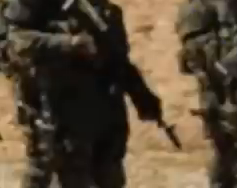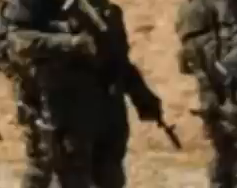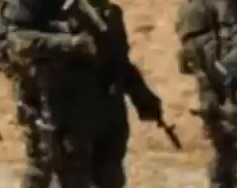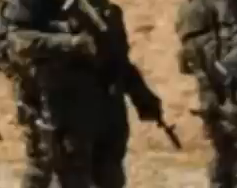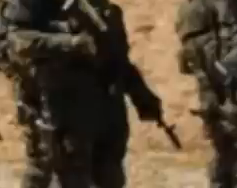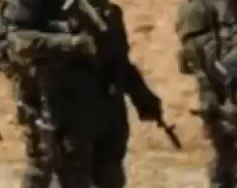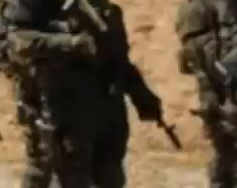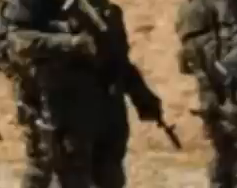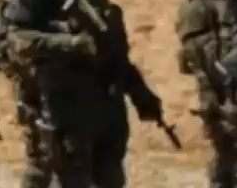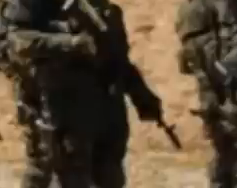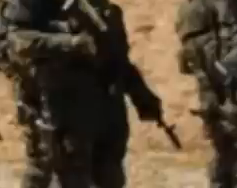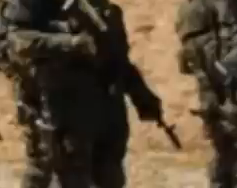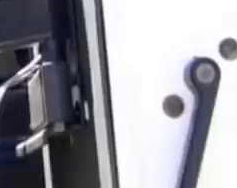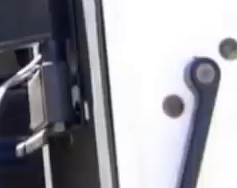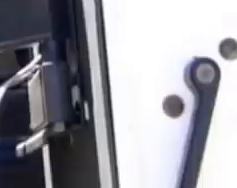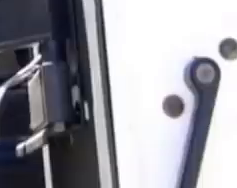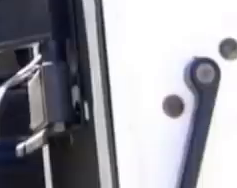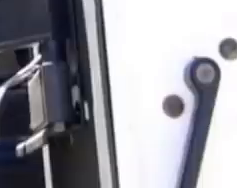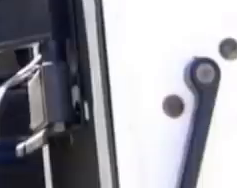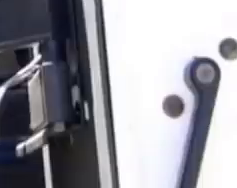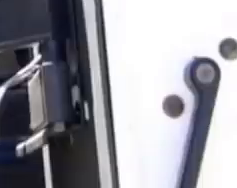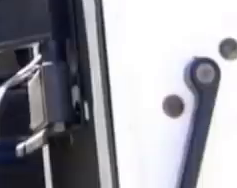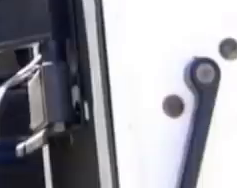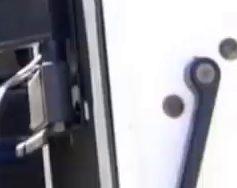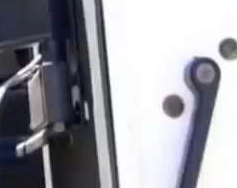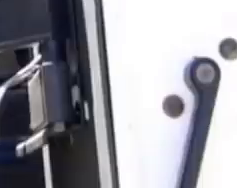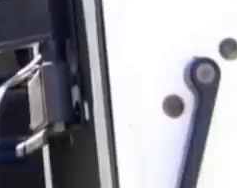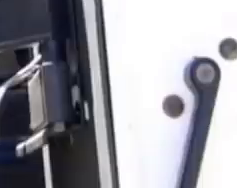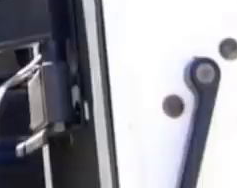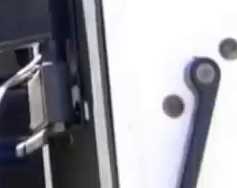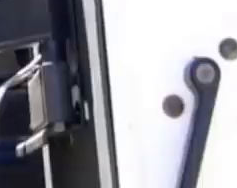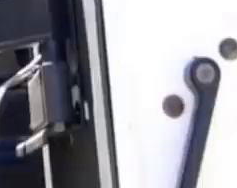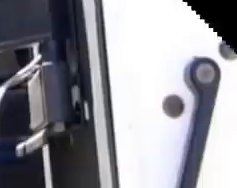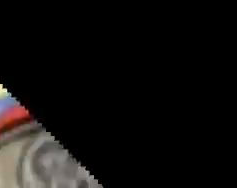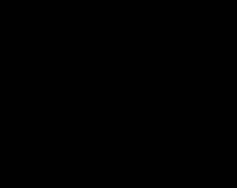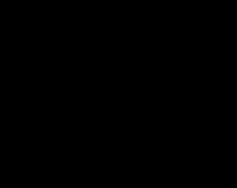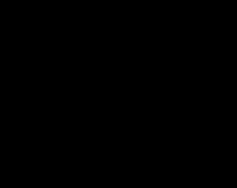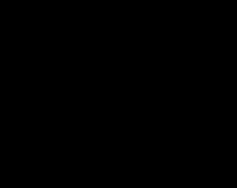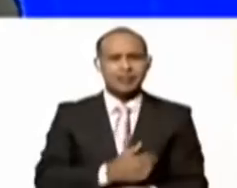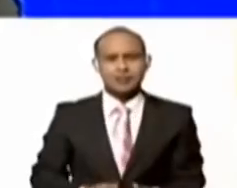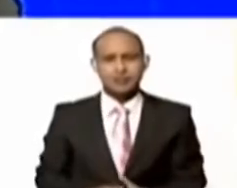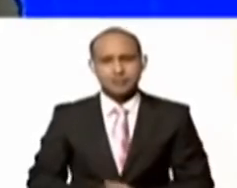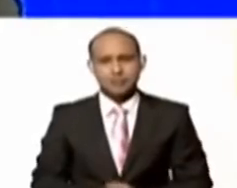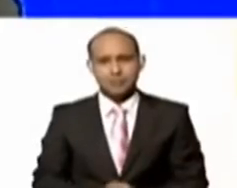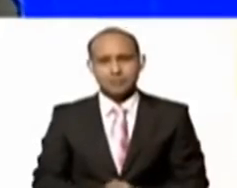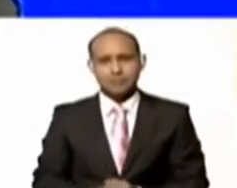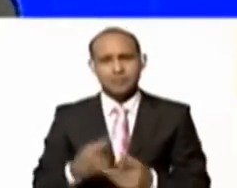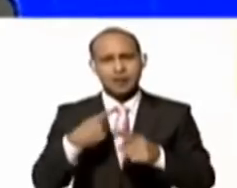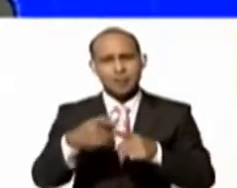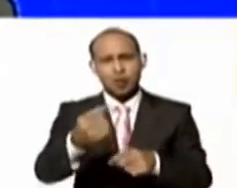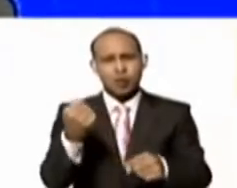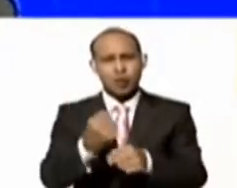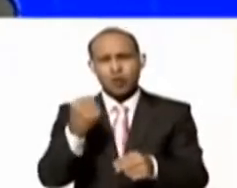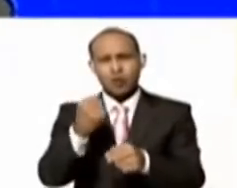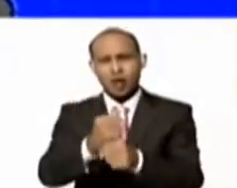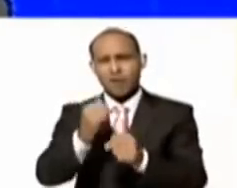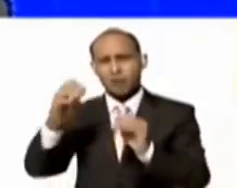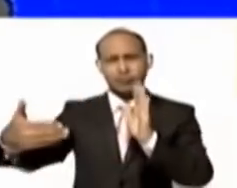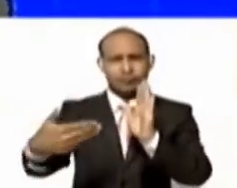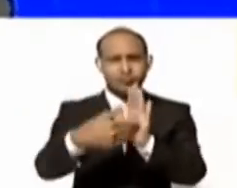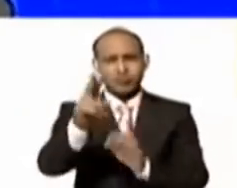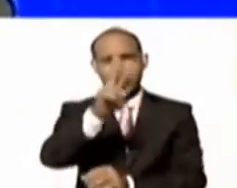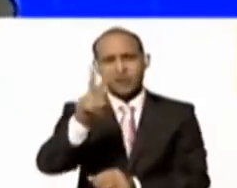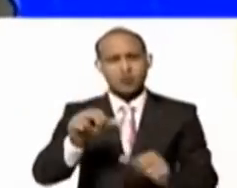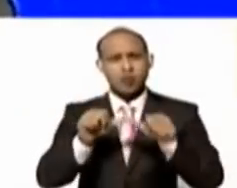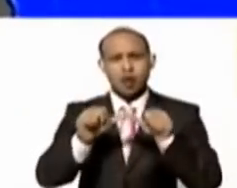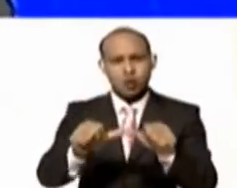sobornos por parte de inteligencia militar colombiana para apoderarse de las armas del país vecino. Pero la operación de ataque contra